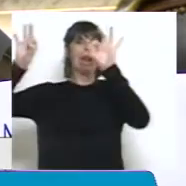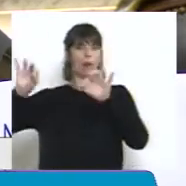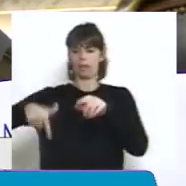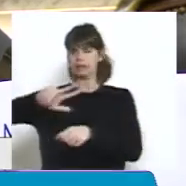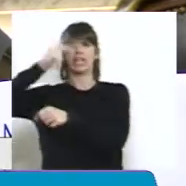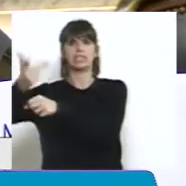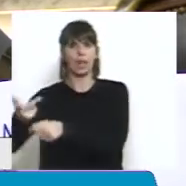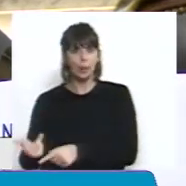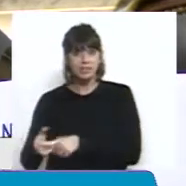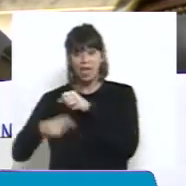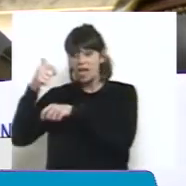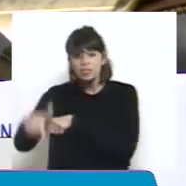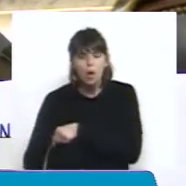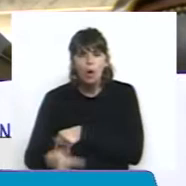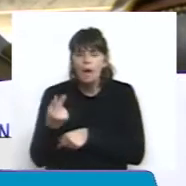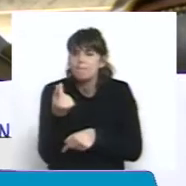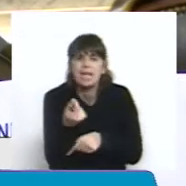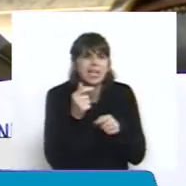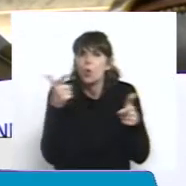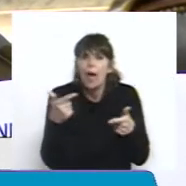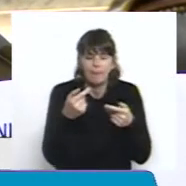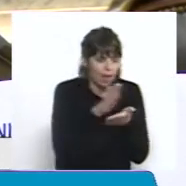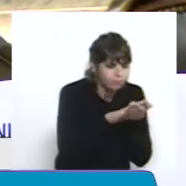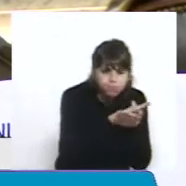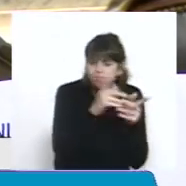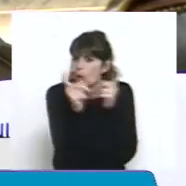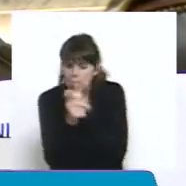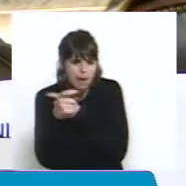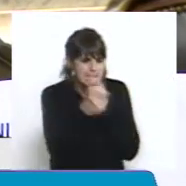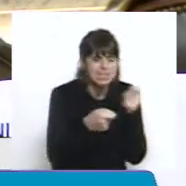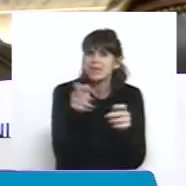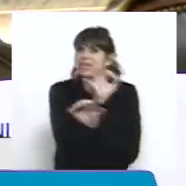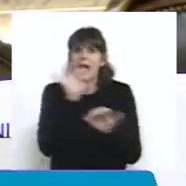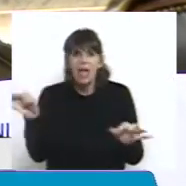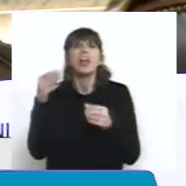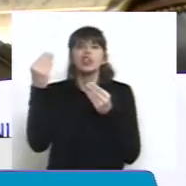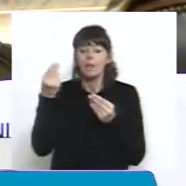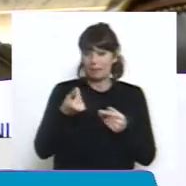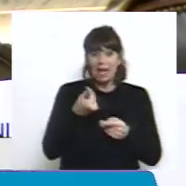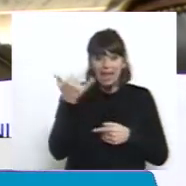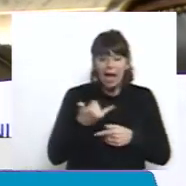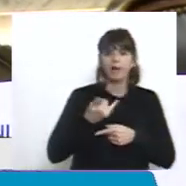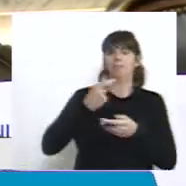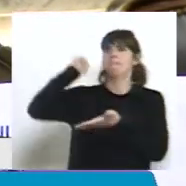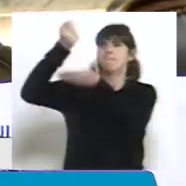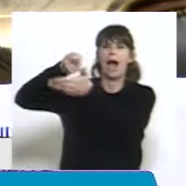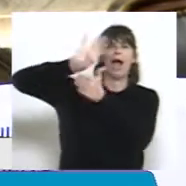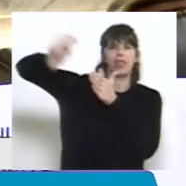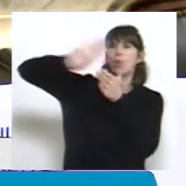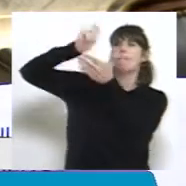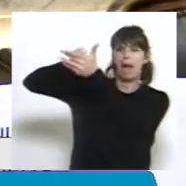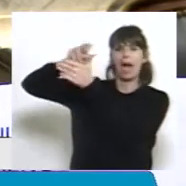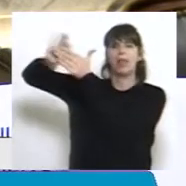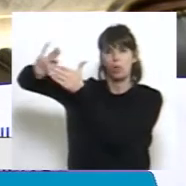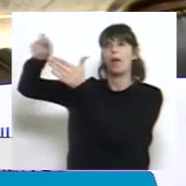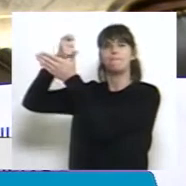solo euro para dedicar a resolver problemas. Es todo para pagarle a los organismos financieros internacionales, para capitalizar a los